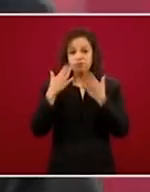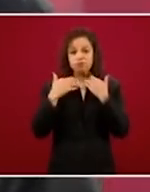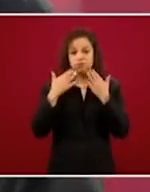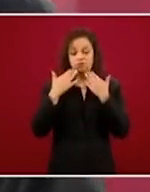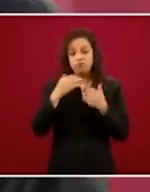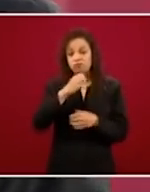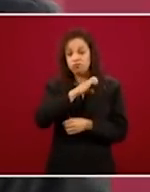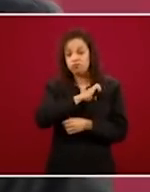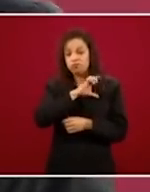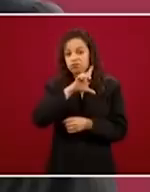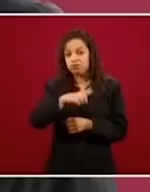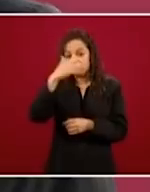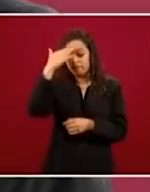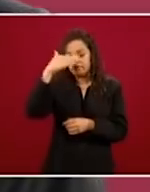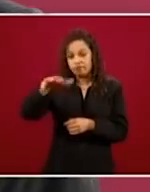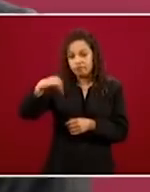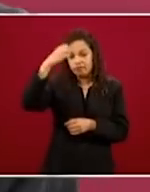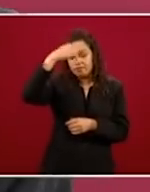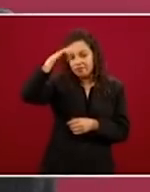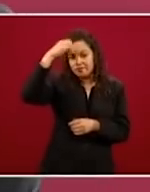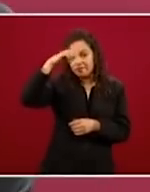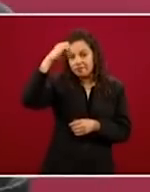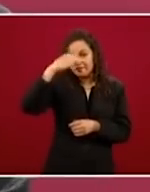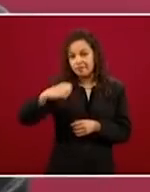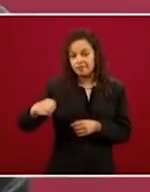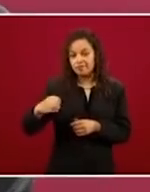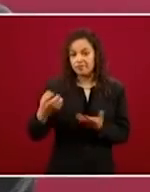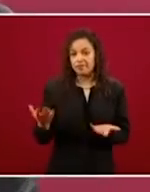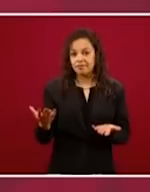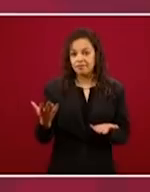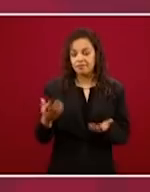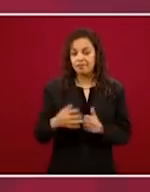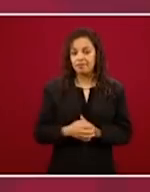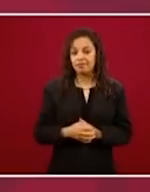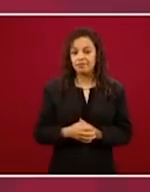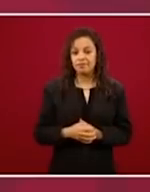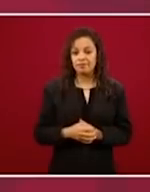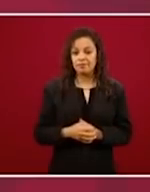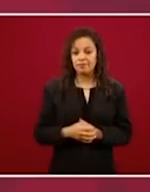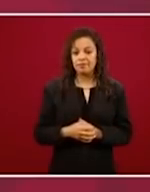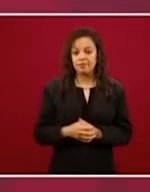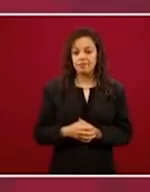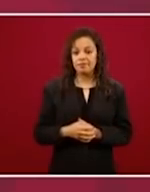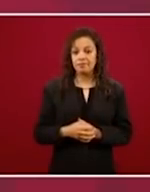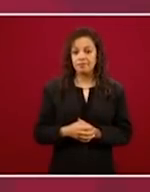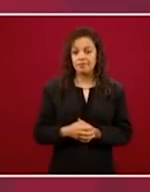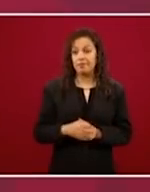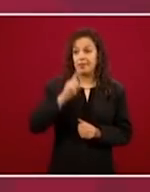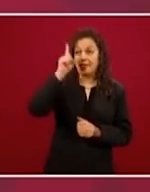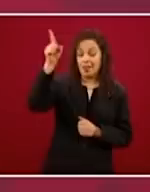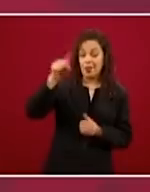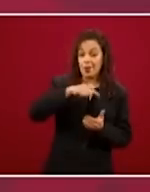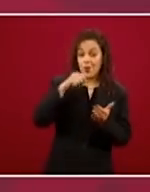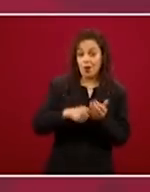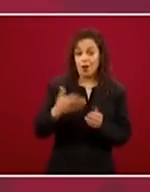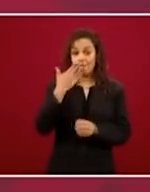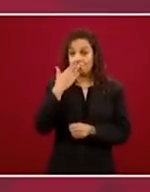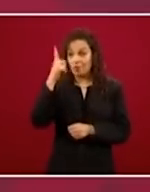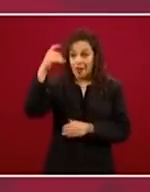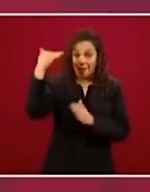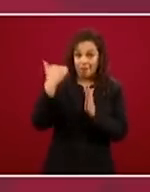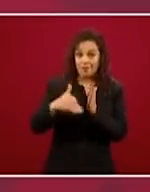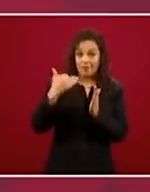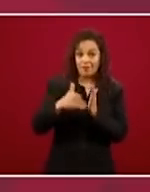por qué si faltan especialistas en que son ahora imagínense